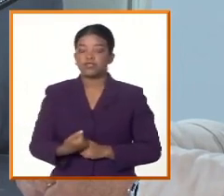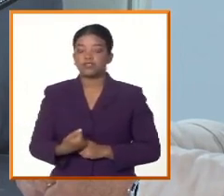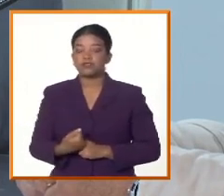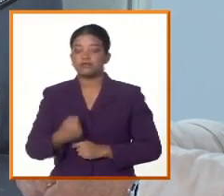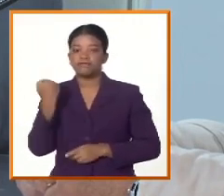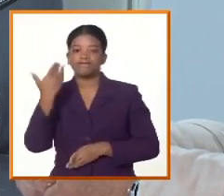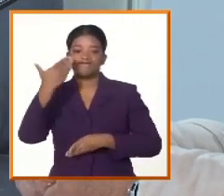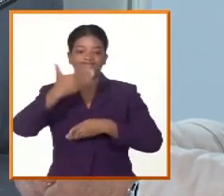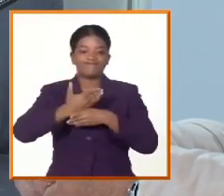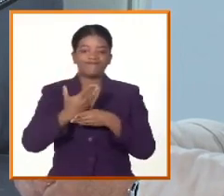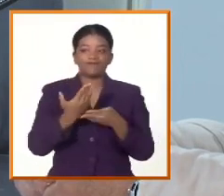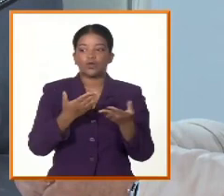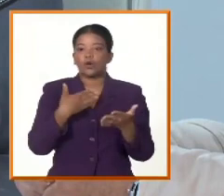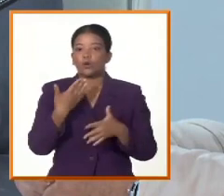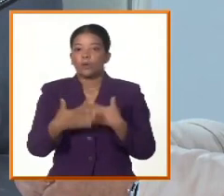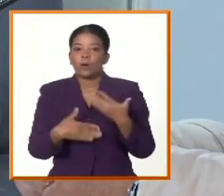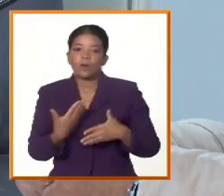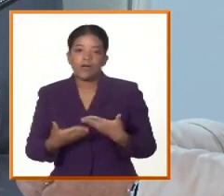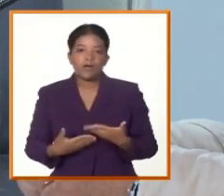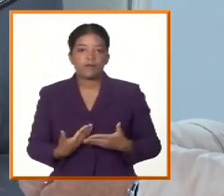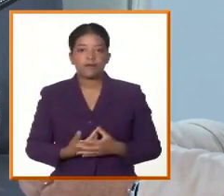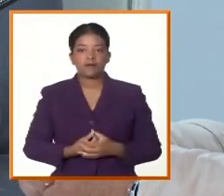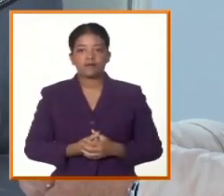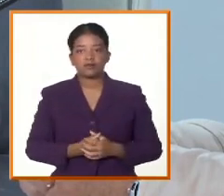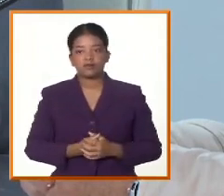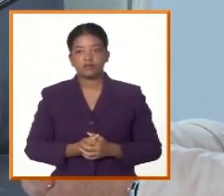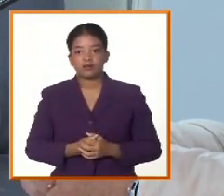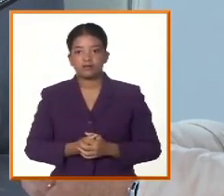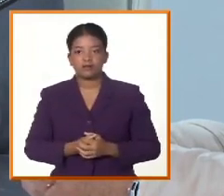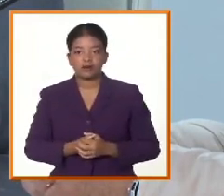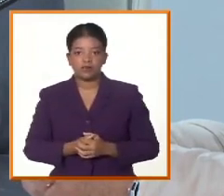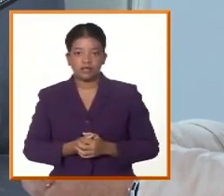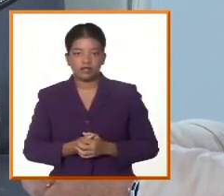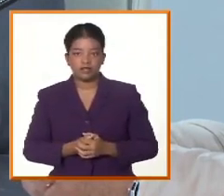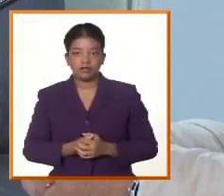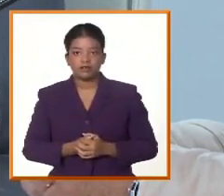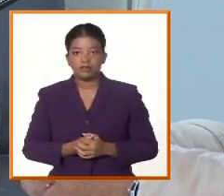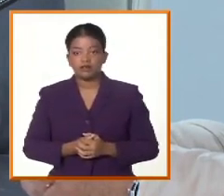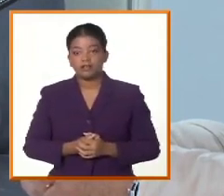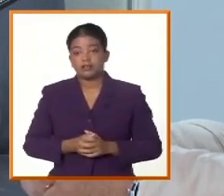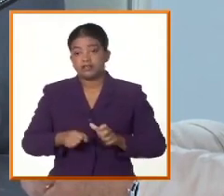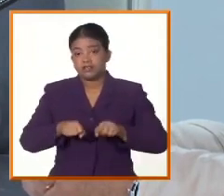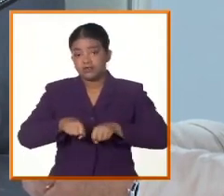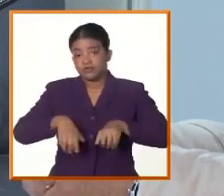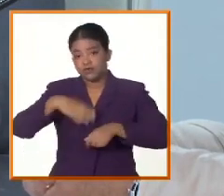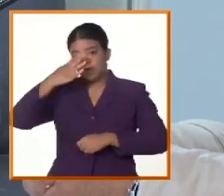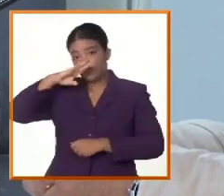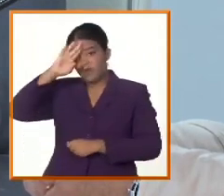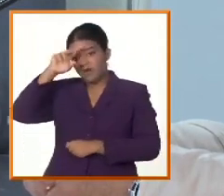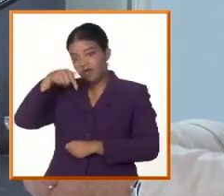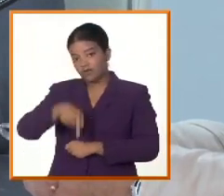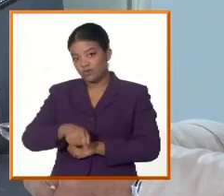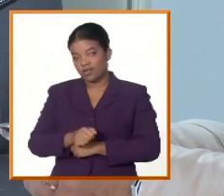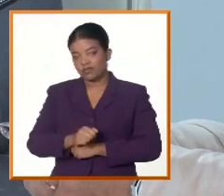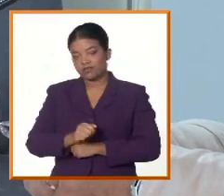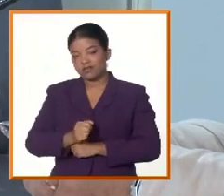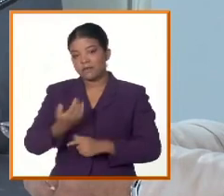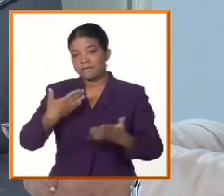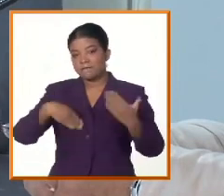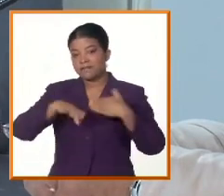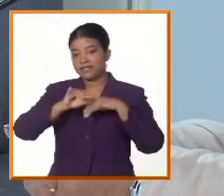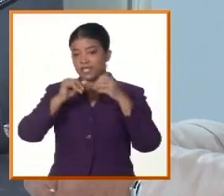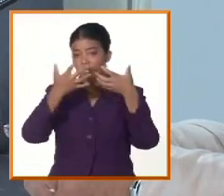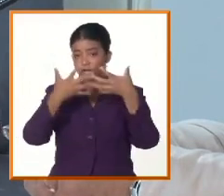de la vida cotidiana los impactos de todo lo que estamos enfrentando la sociedad cubana actual no aparta al Ministerio de la industria alimentaria